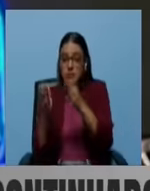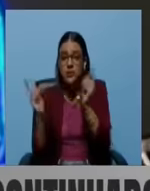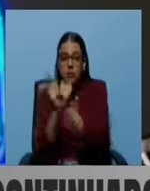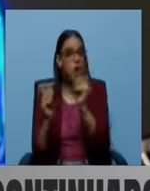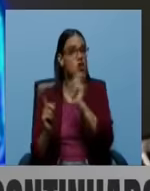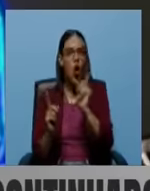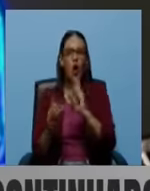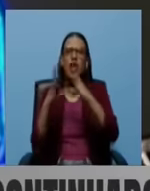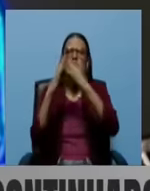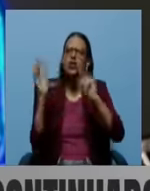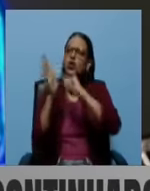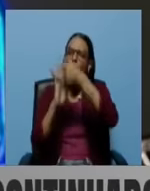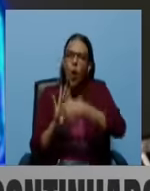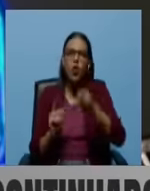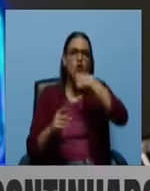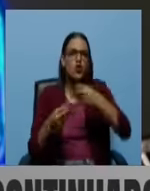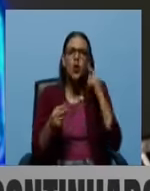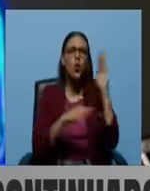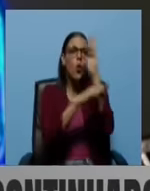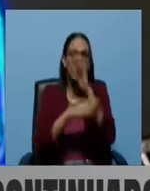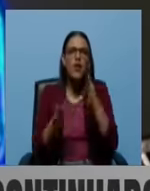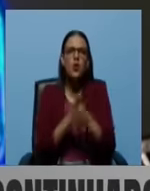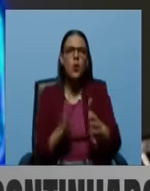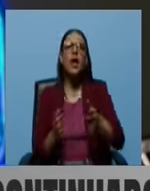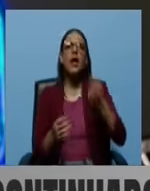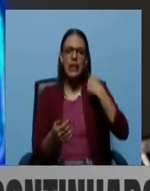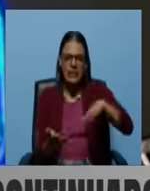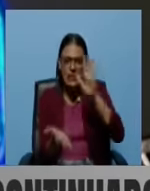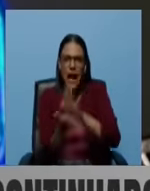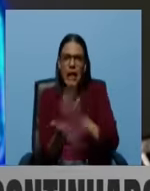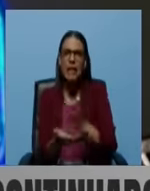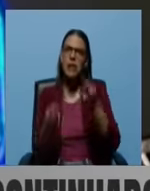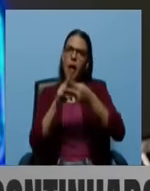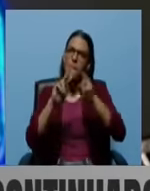No, también es la tranquilidad, también es la paz.